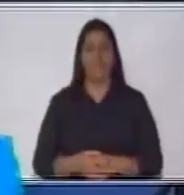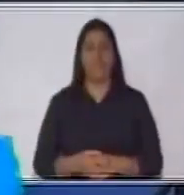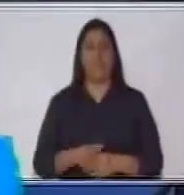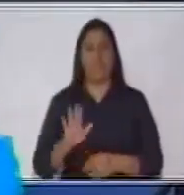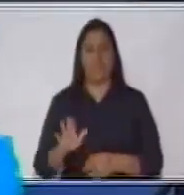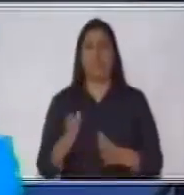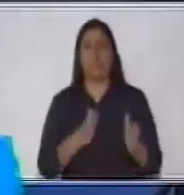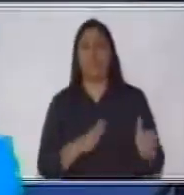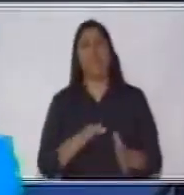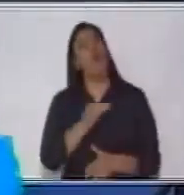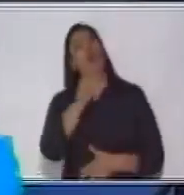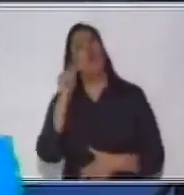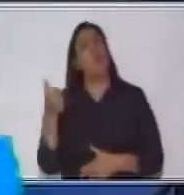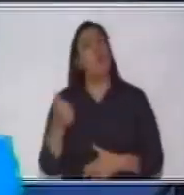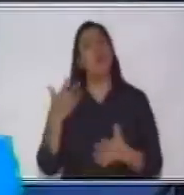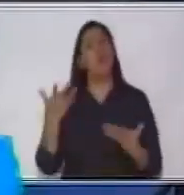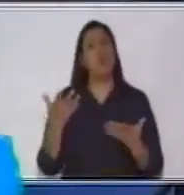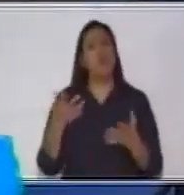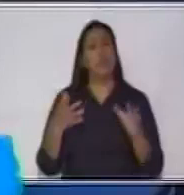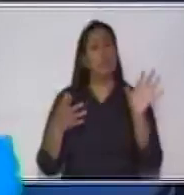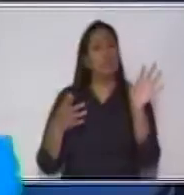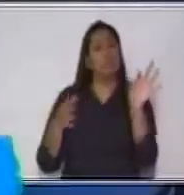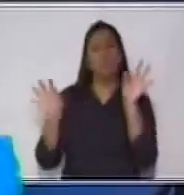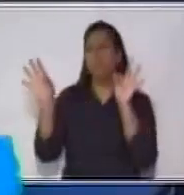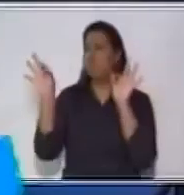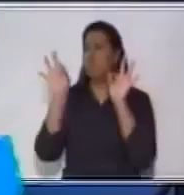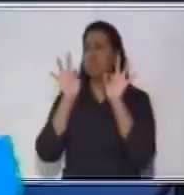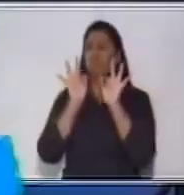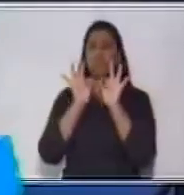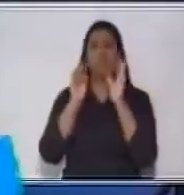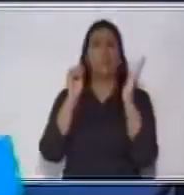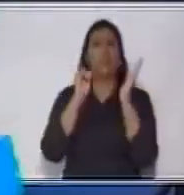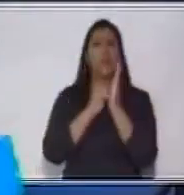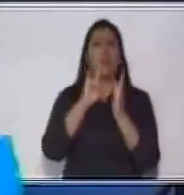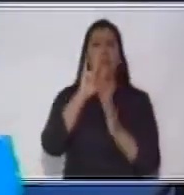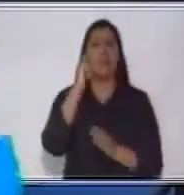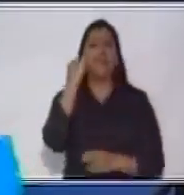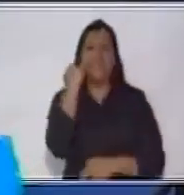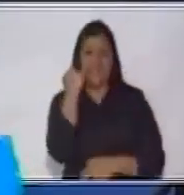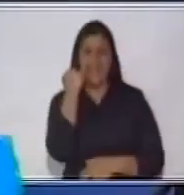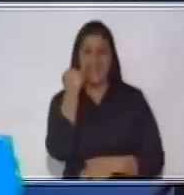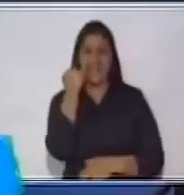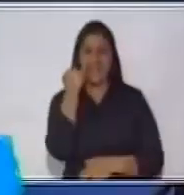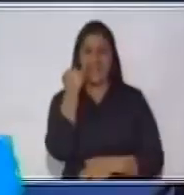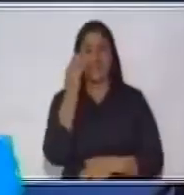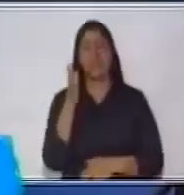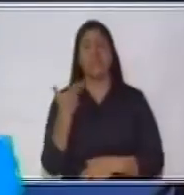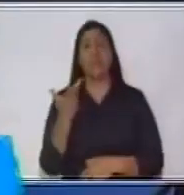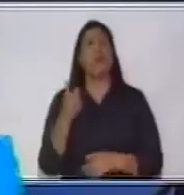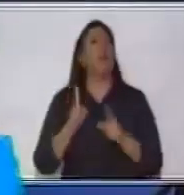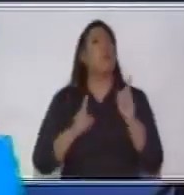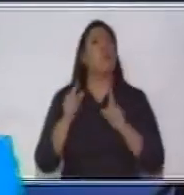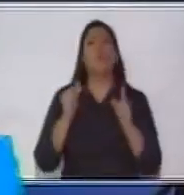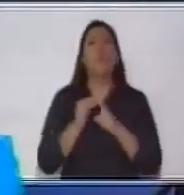Luego tenemos la combinación ki, es decir, con la I. ¿Qué palabra?